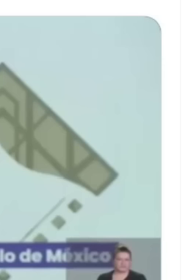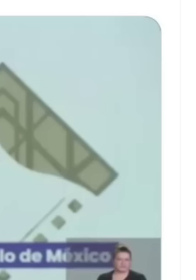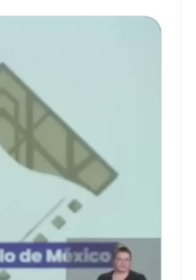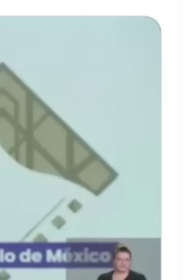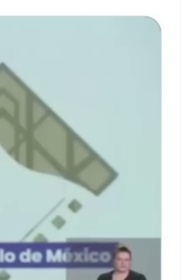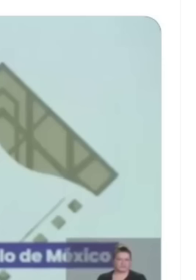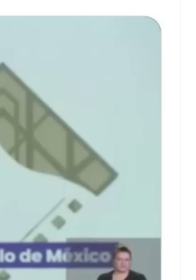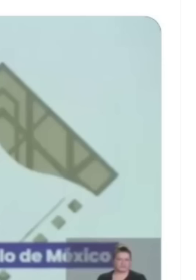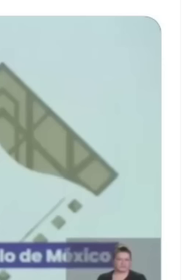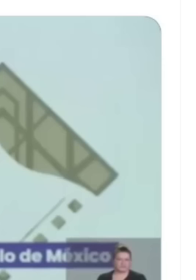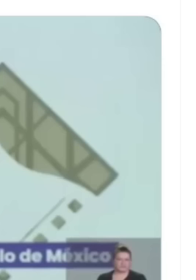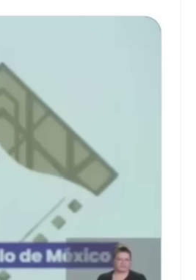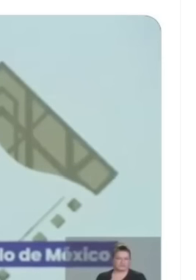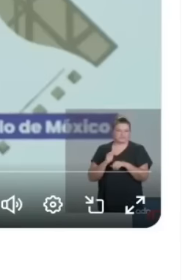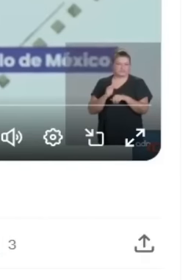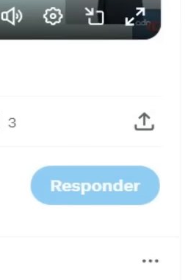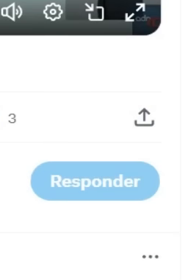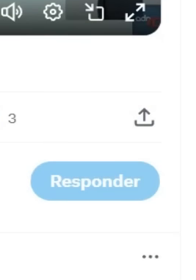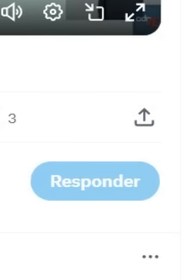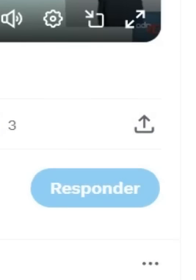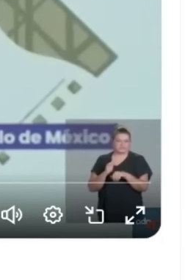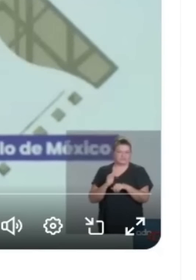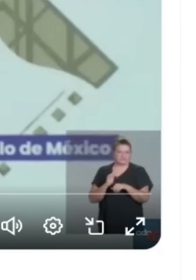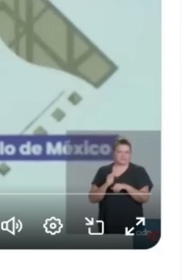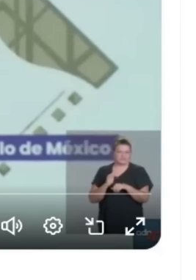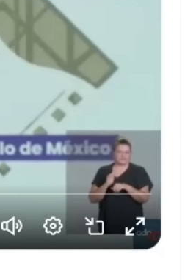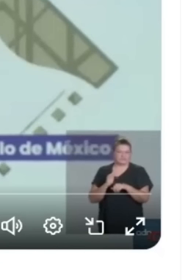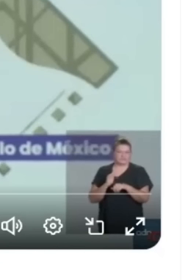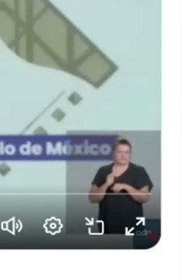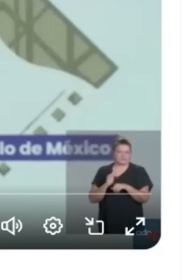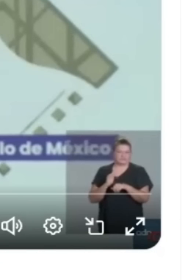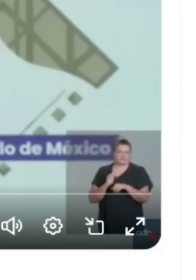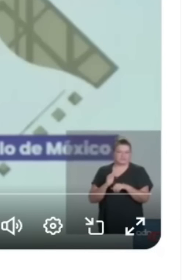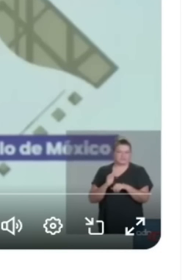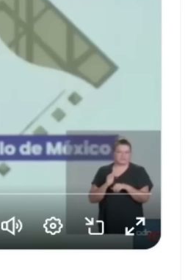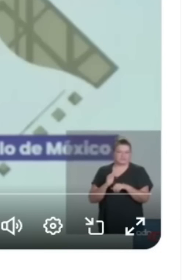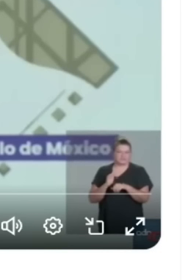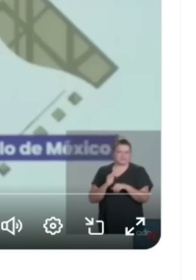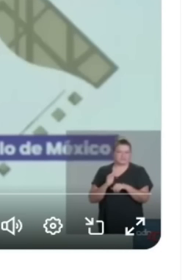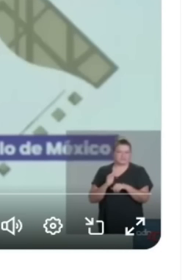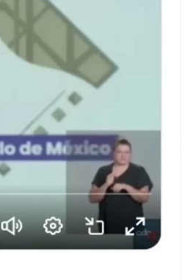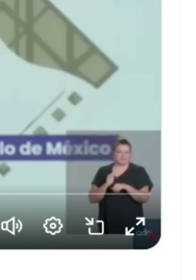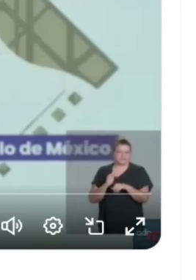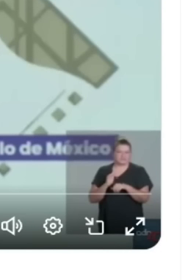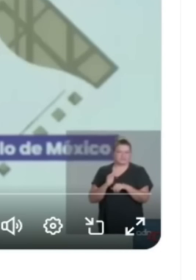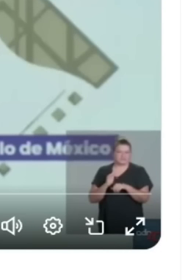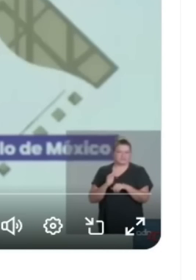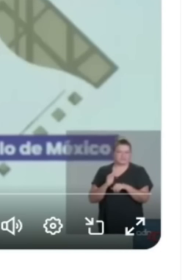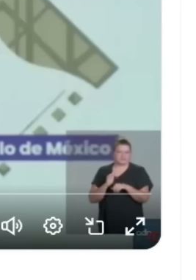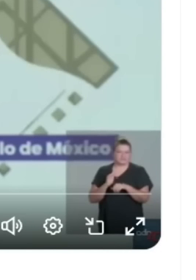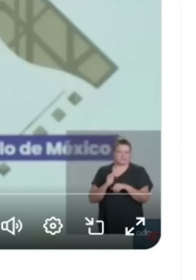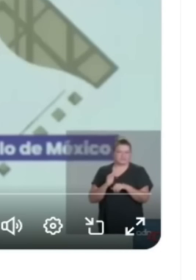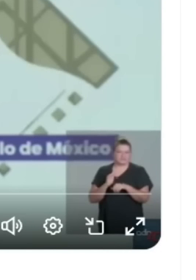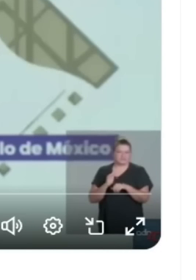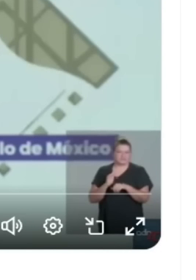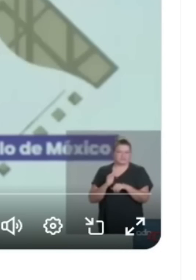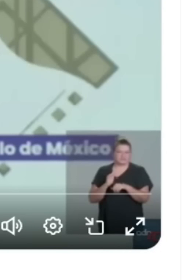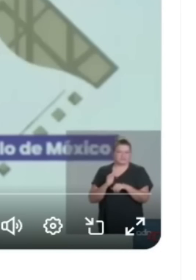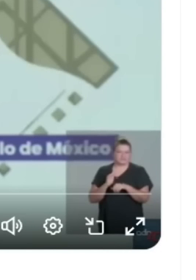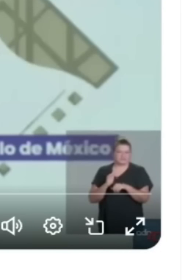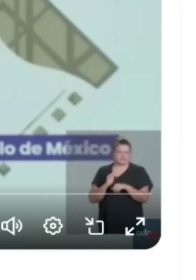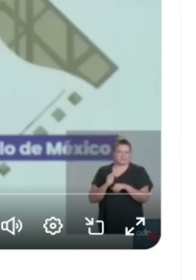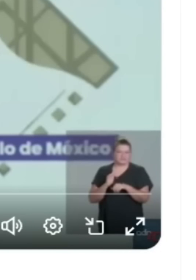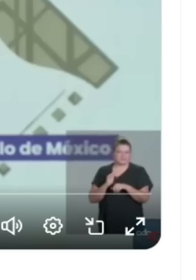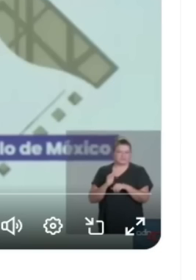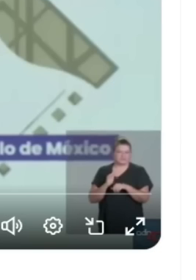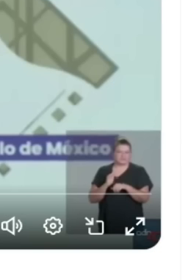de apoyar a la gente del pueblo, y así como lo está diciendo la candidata pues Claudia Sheinbaum, ella opina